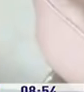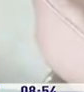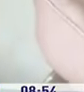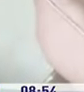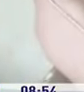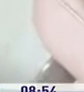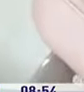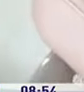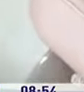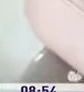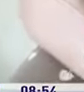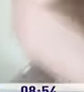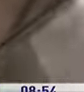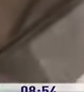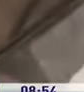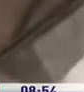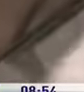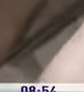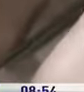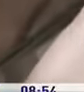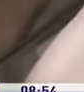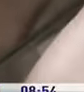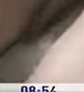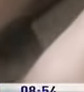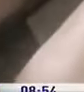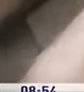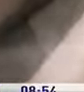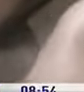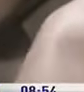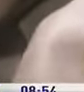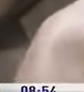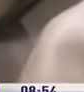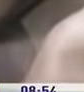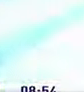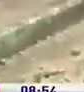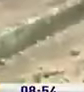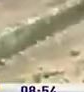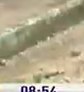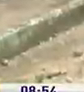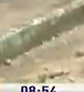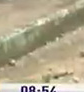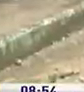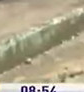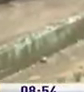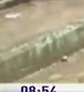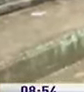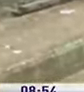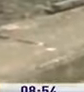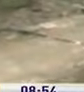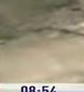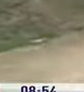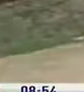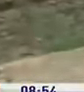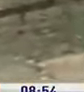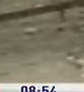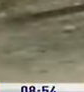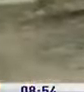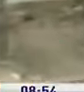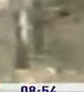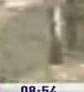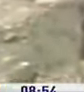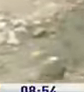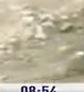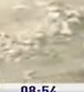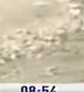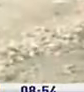que en Esmeraldas, habitantes y autoridades aseguran que lo sucedido con un niño de 11 años que resultó quemado no está relacionado